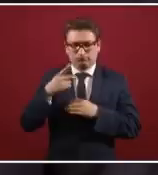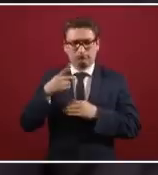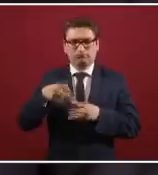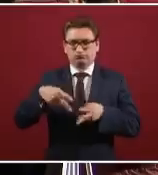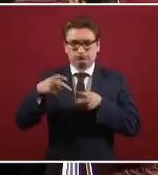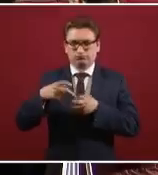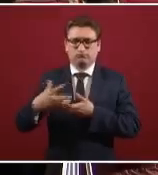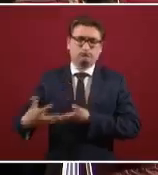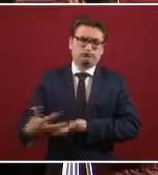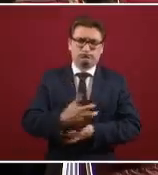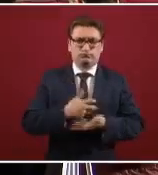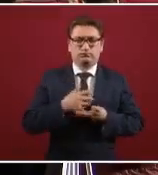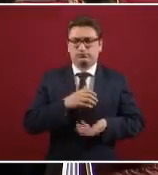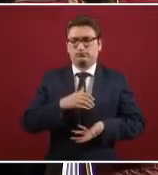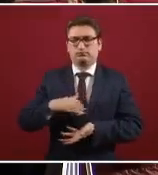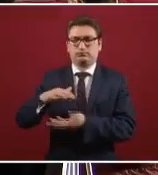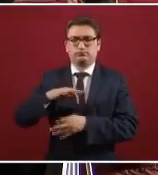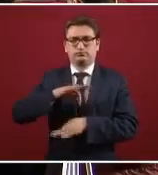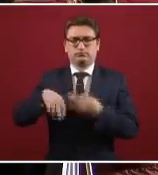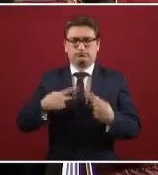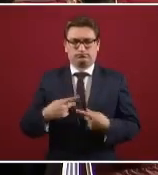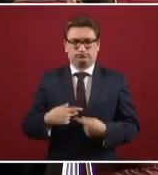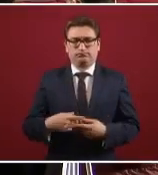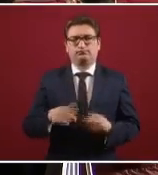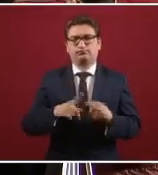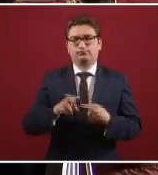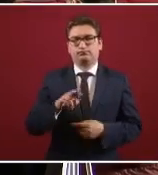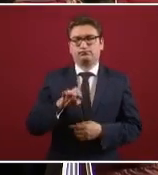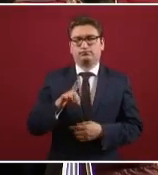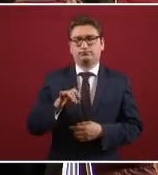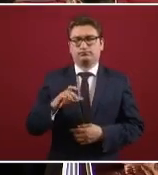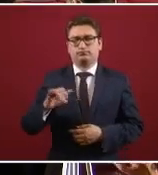le damos la palabra a ricardo shift